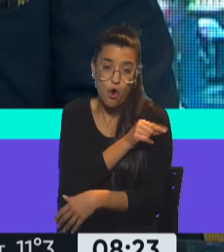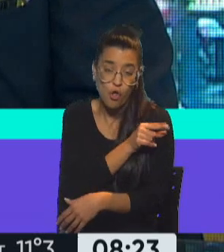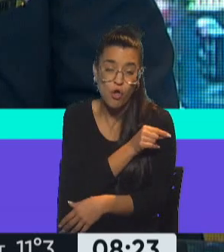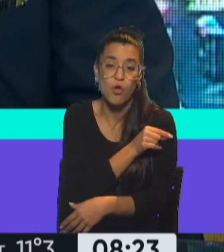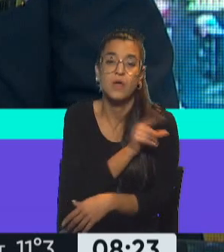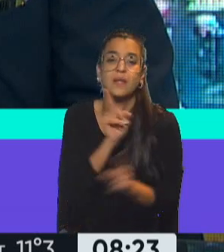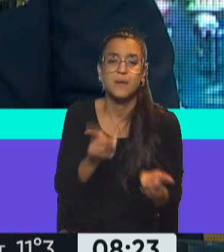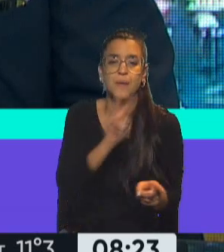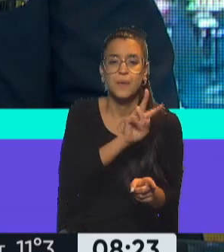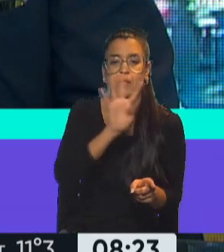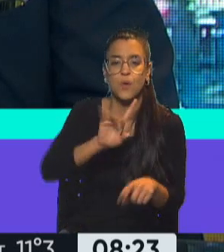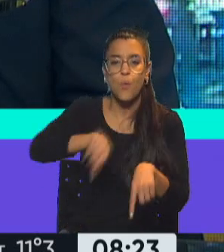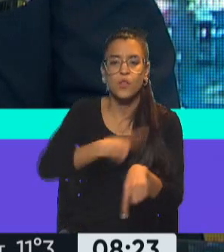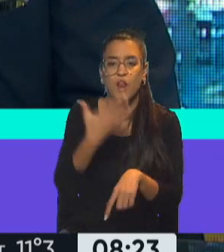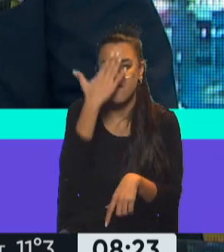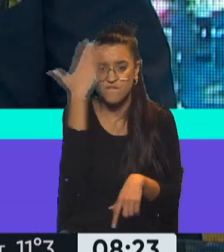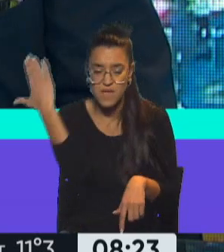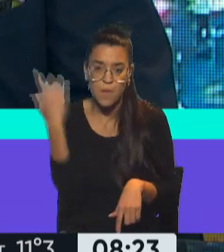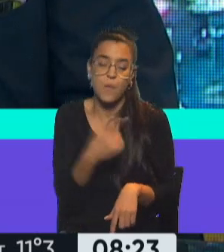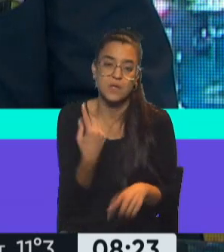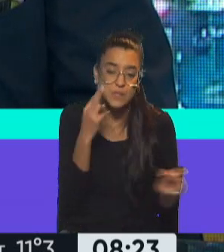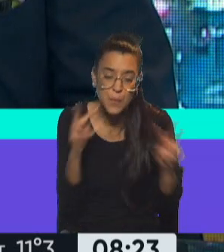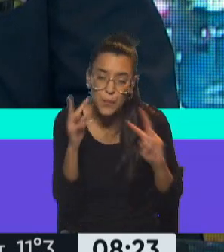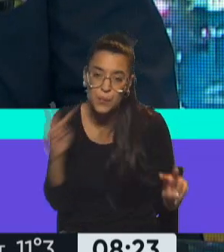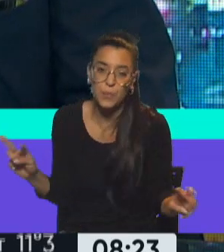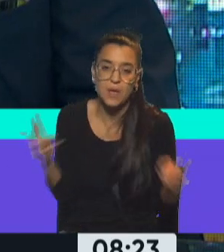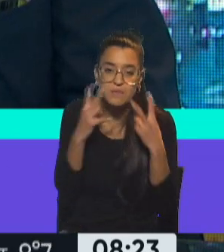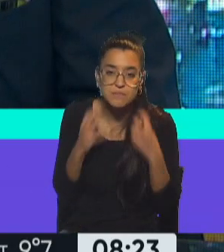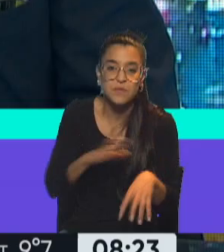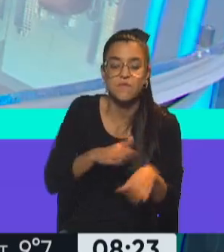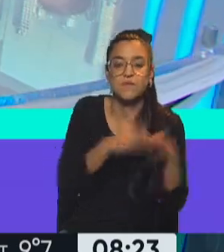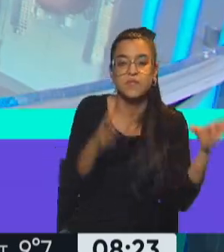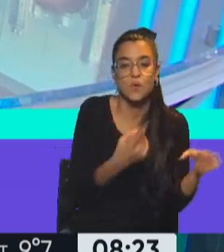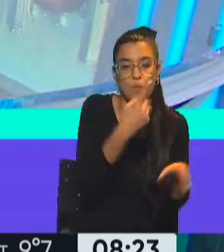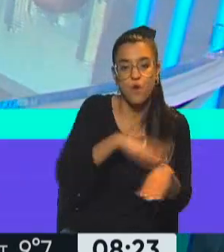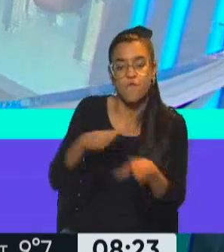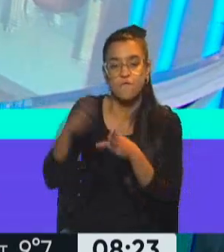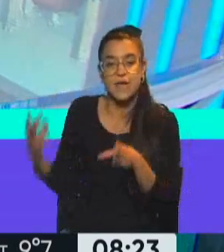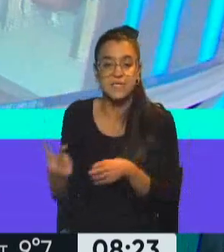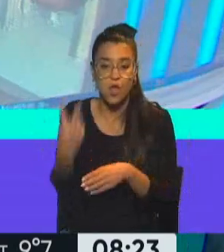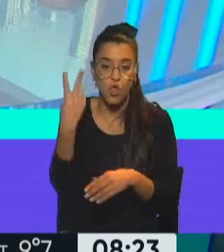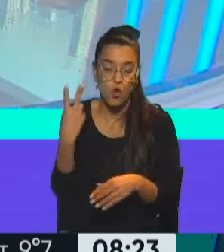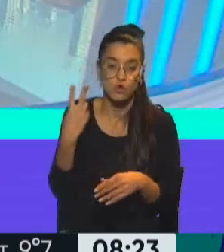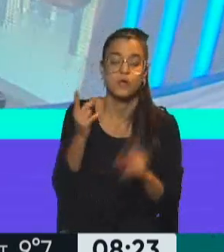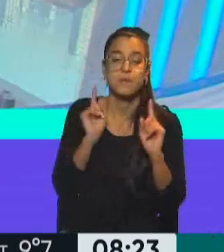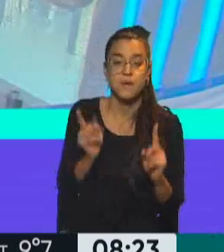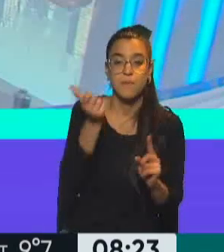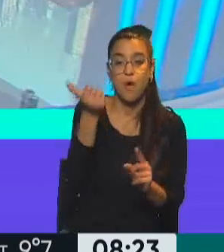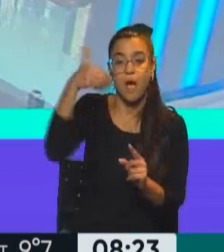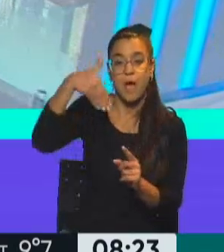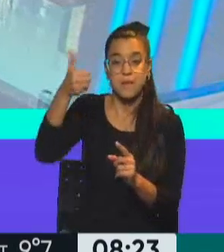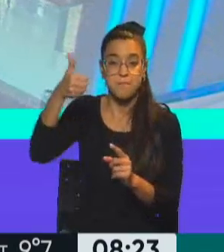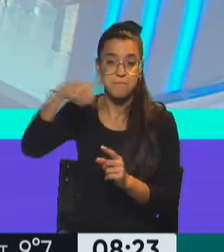veces 24 horas de fiebre. Eso es lo que se ha visto en los estudios iniciales de fase 1 y 2. Y de acuerdo a lo que comenta ANMAT, a lo